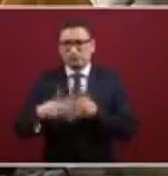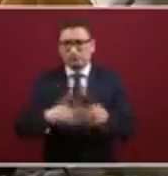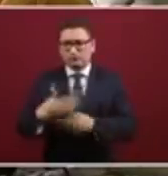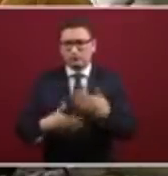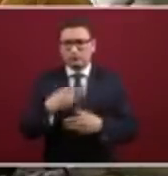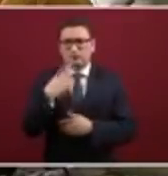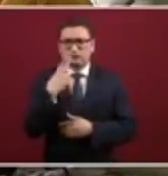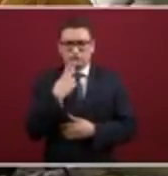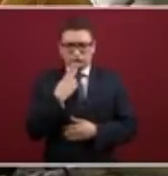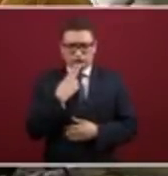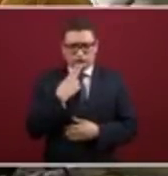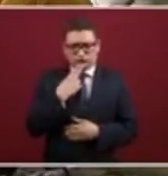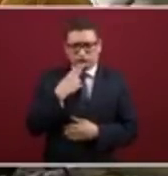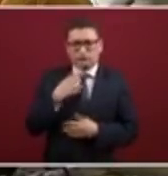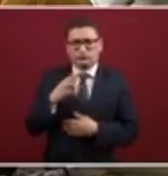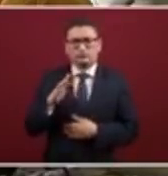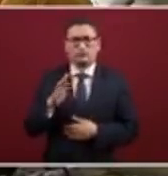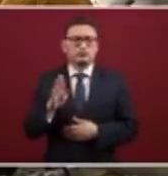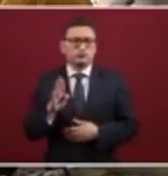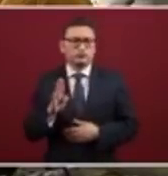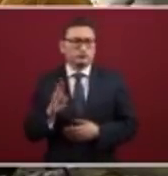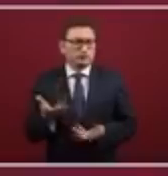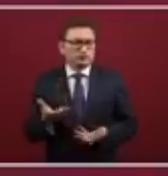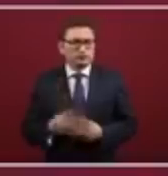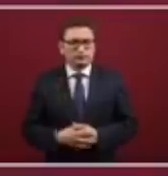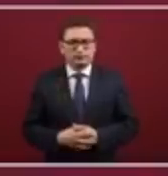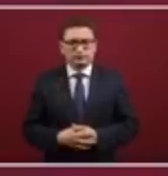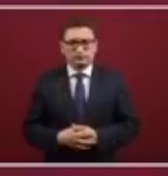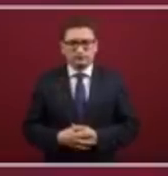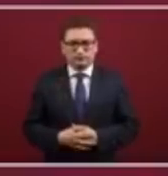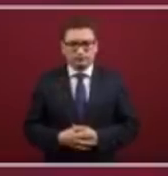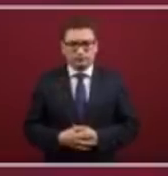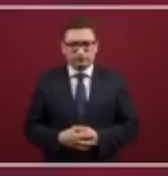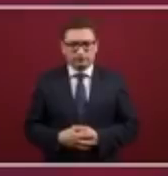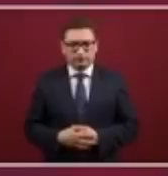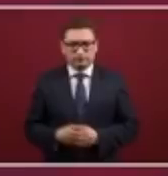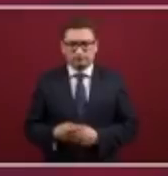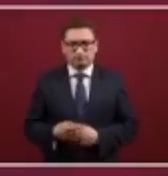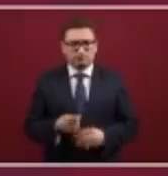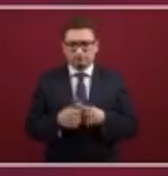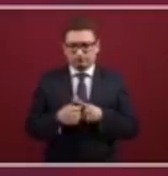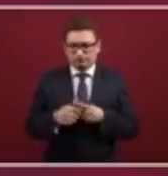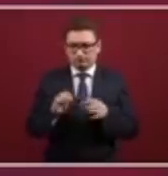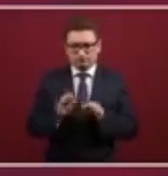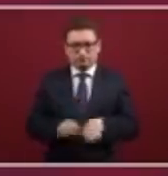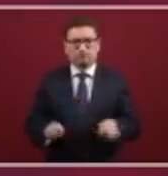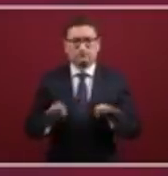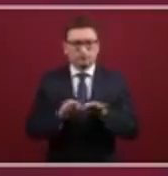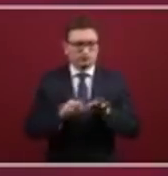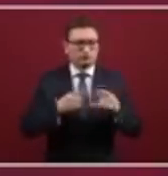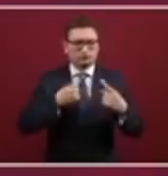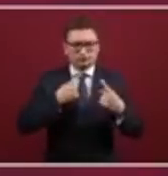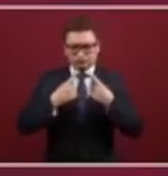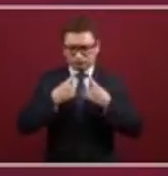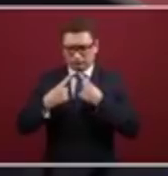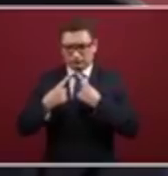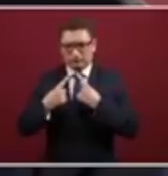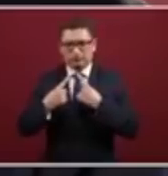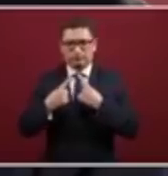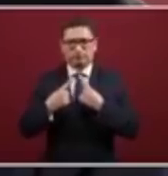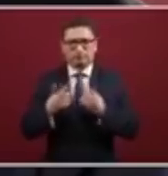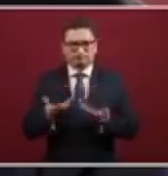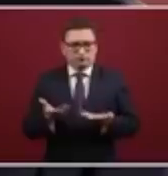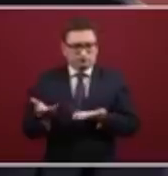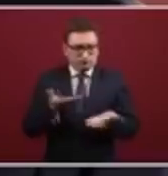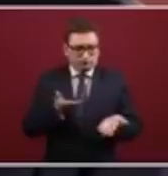educación pública esteban moctezuma barragán lo importante es el diálogo el que